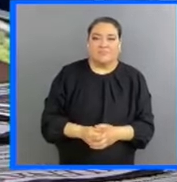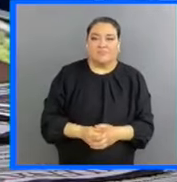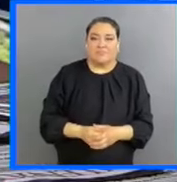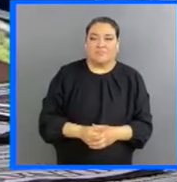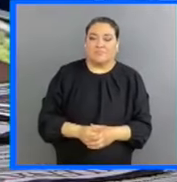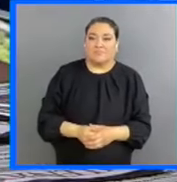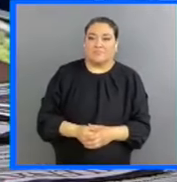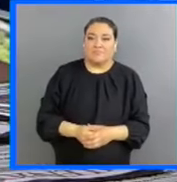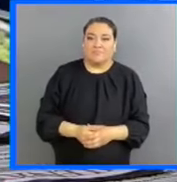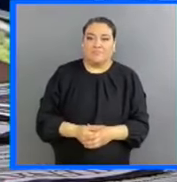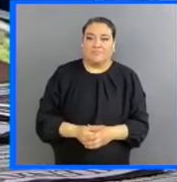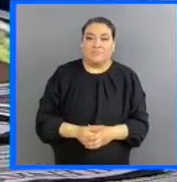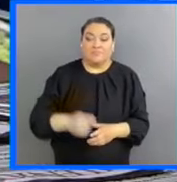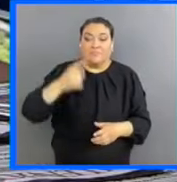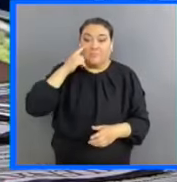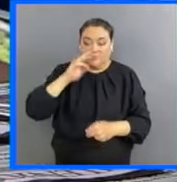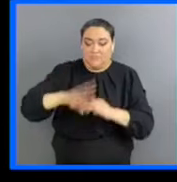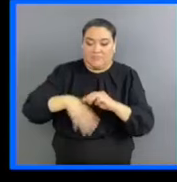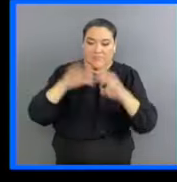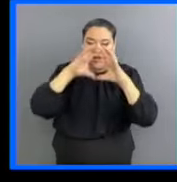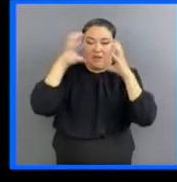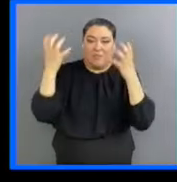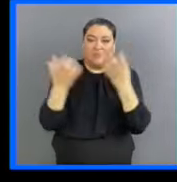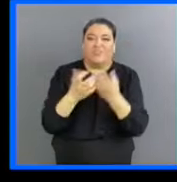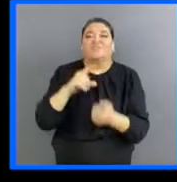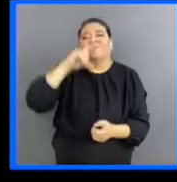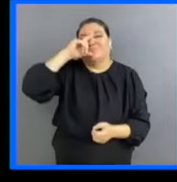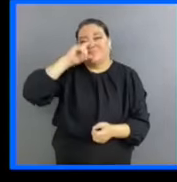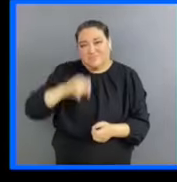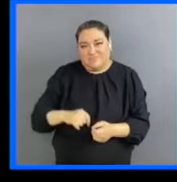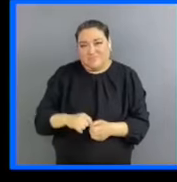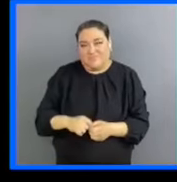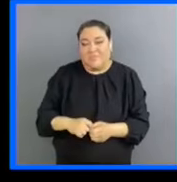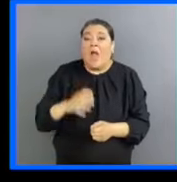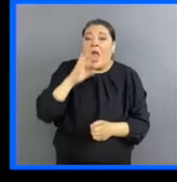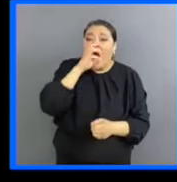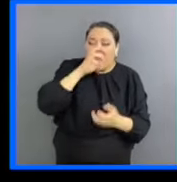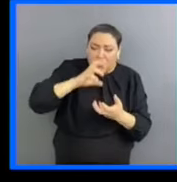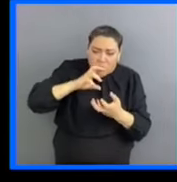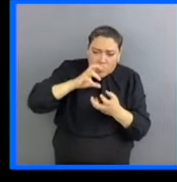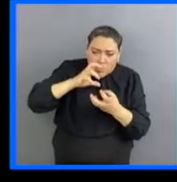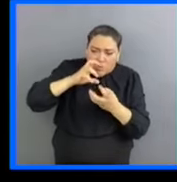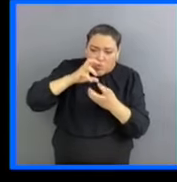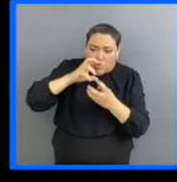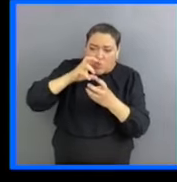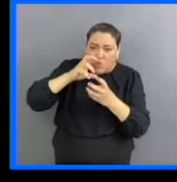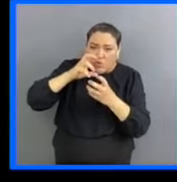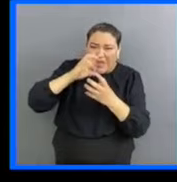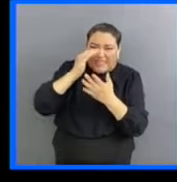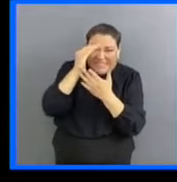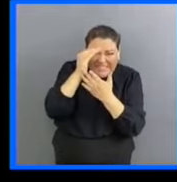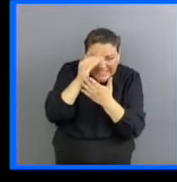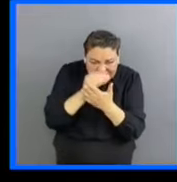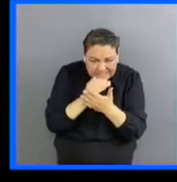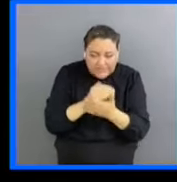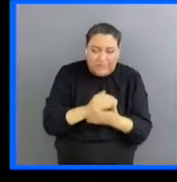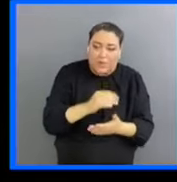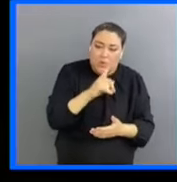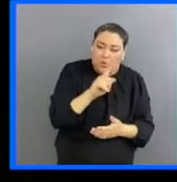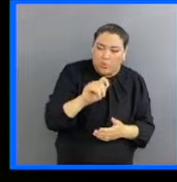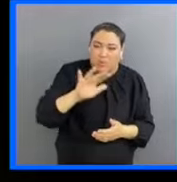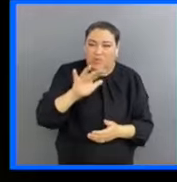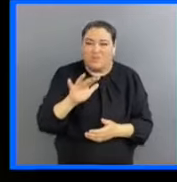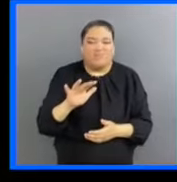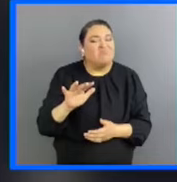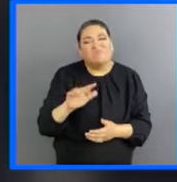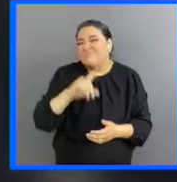La humanidad fracasó en su intento por limitar el aumento del calentamiento global a 1.5 grados centígrados, sentenció el